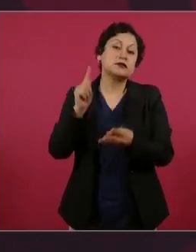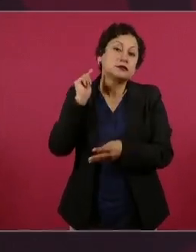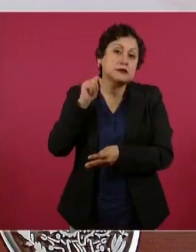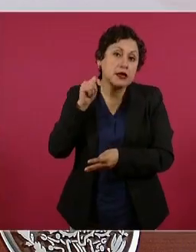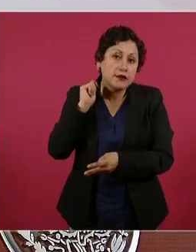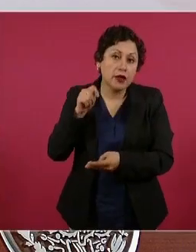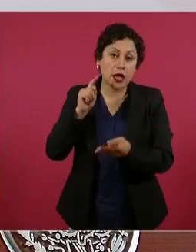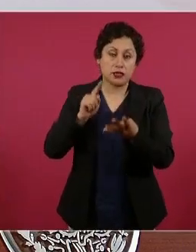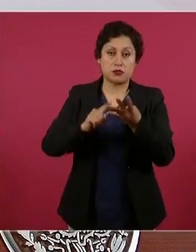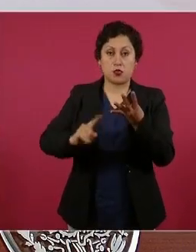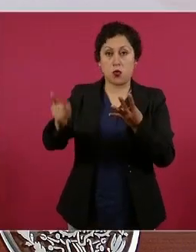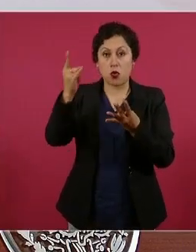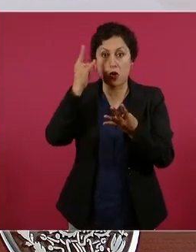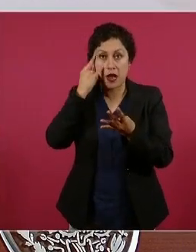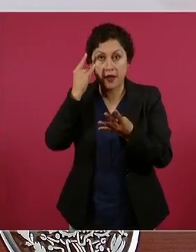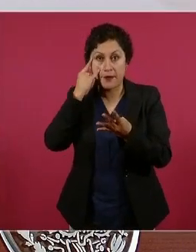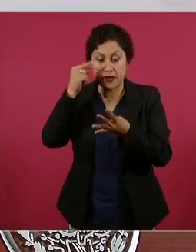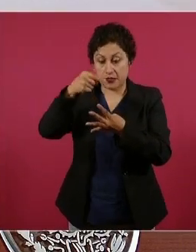Campeche.